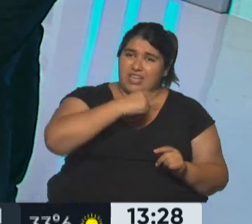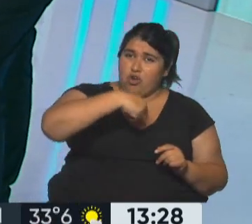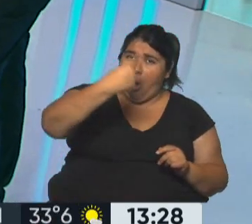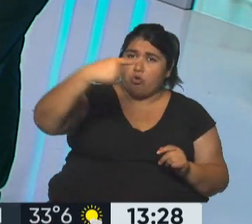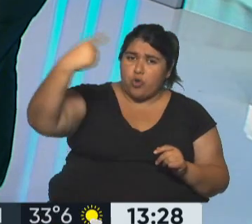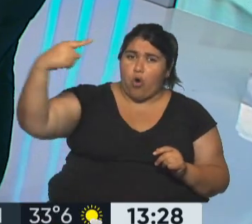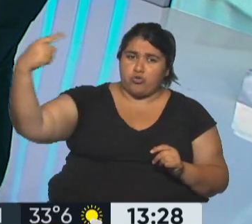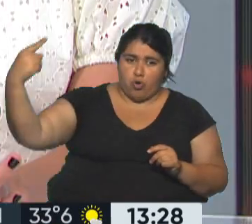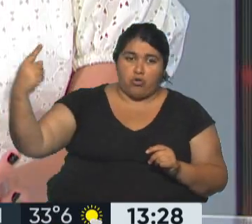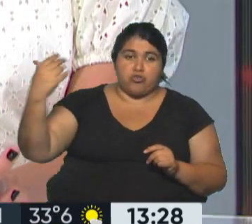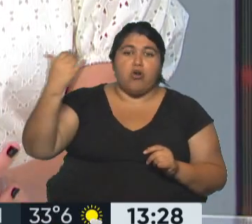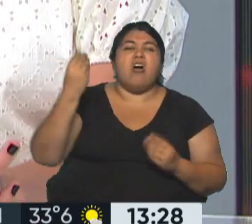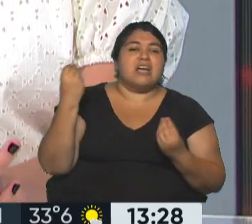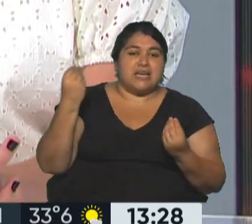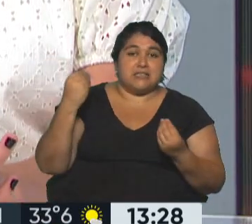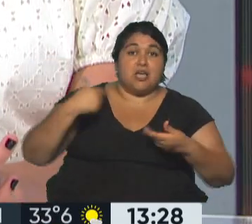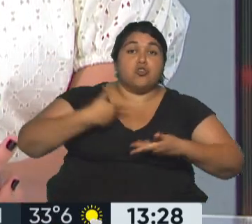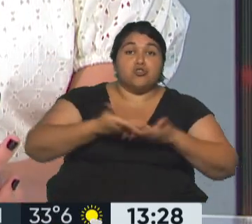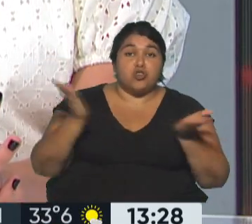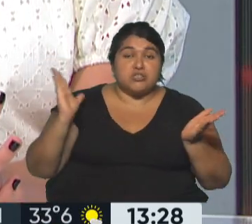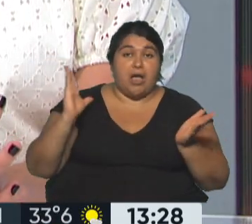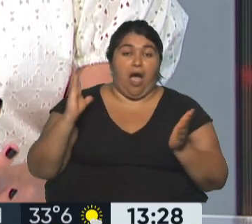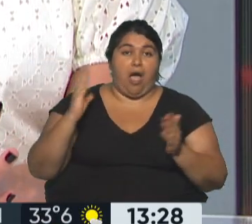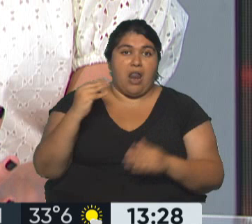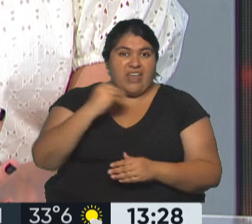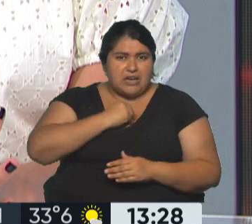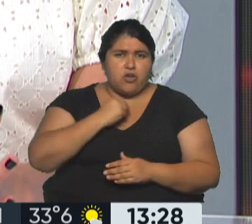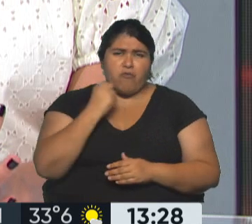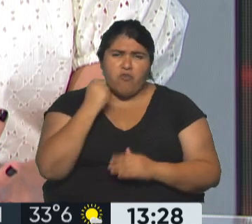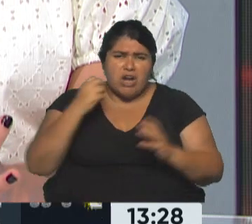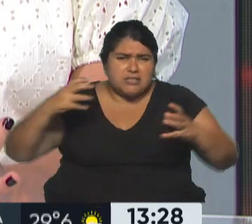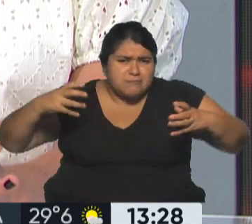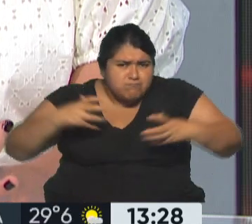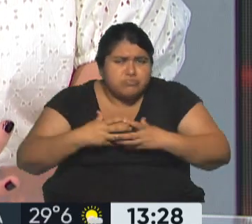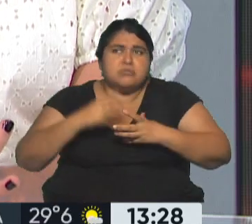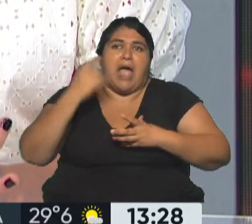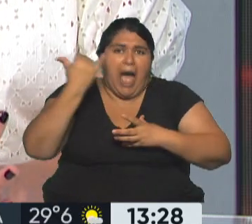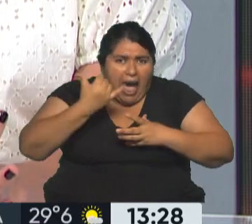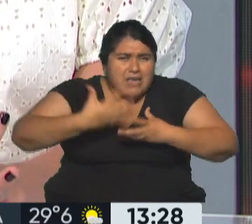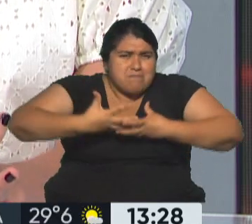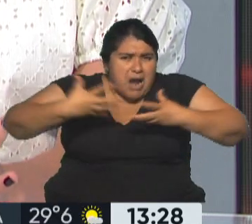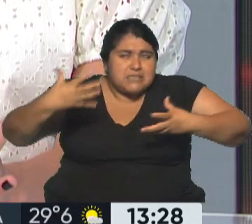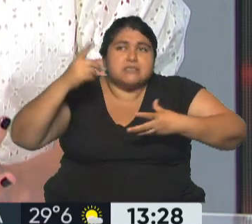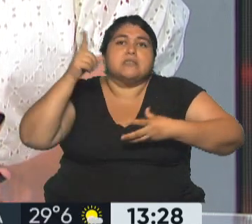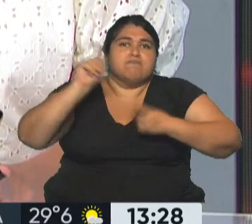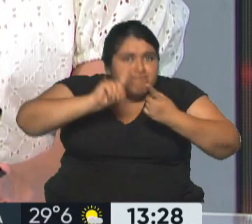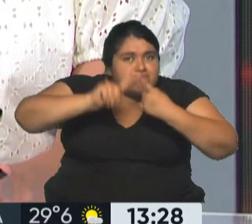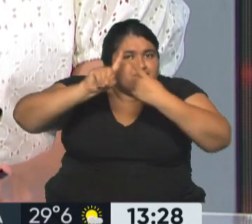fuerte presencia social y política. Esto de creer que hacen política, digo que es nuevo, que